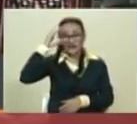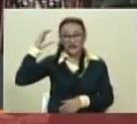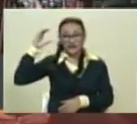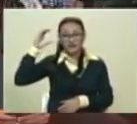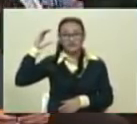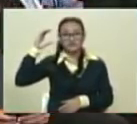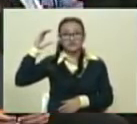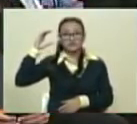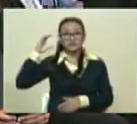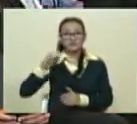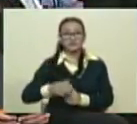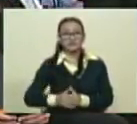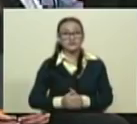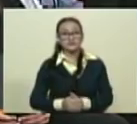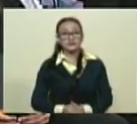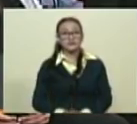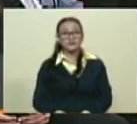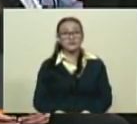Tarek William Zapp.